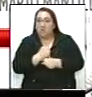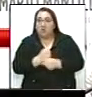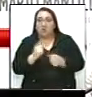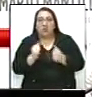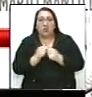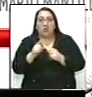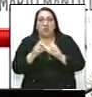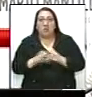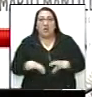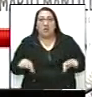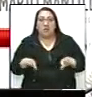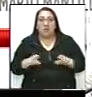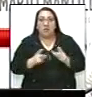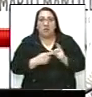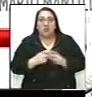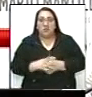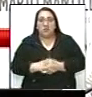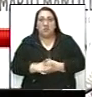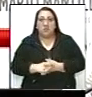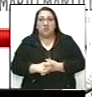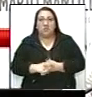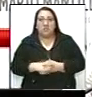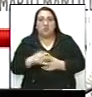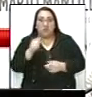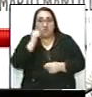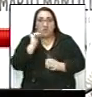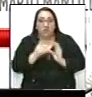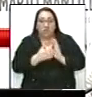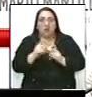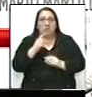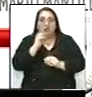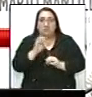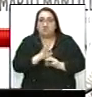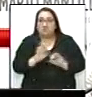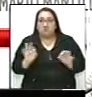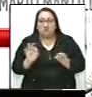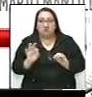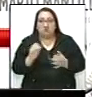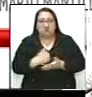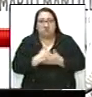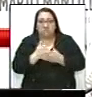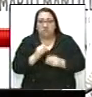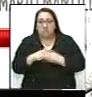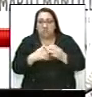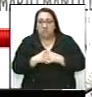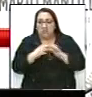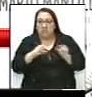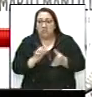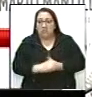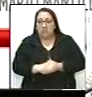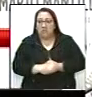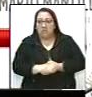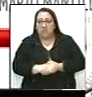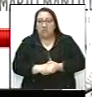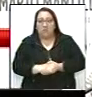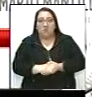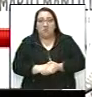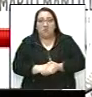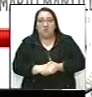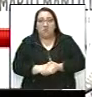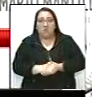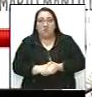dos cámaras. Sería importante, y ahí se ha demostrado que no han dicho de nada, ha sido beneficioso para el pueblo en general